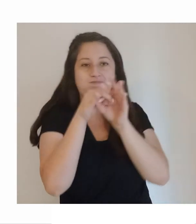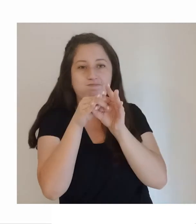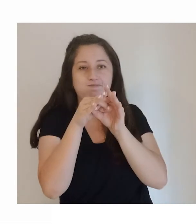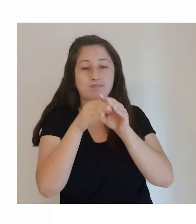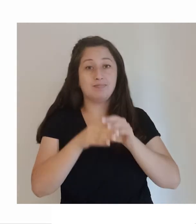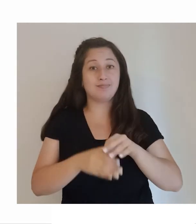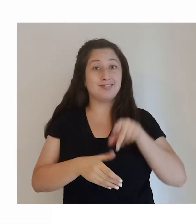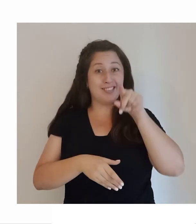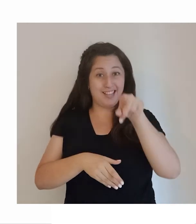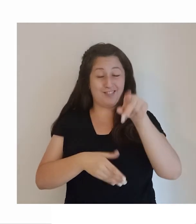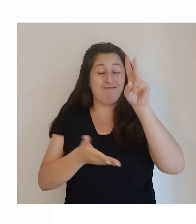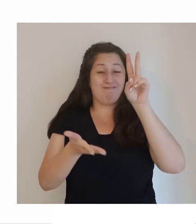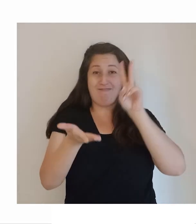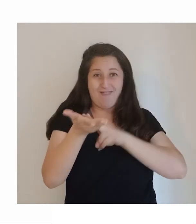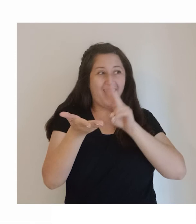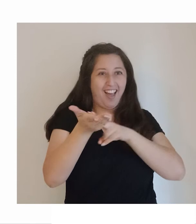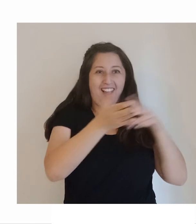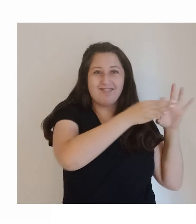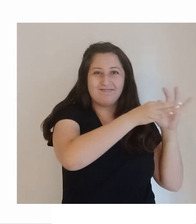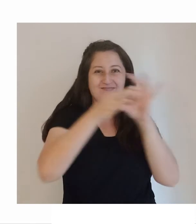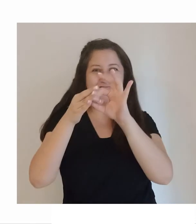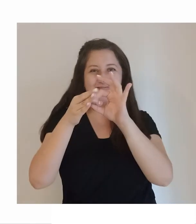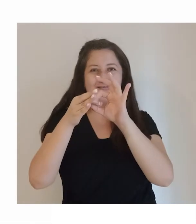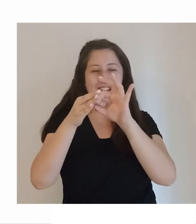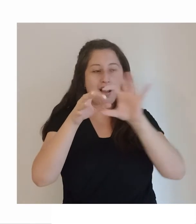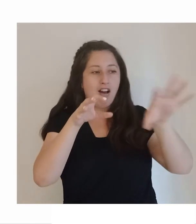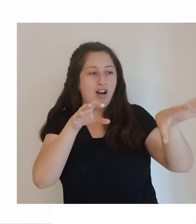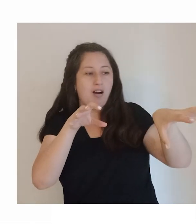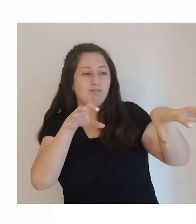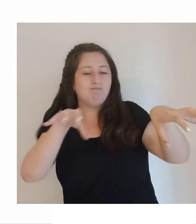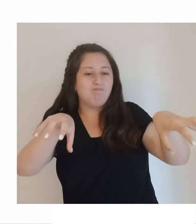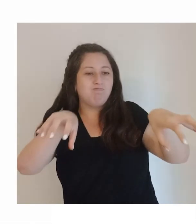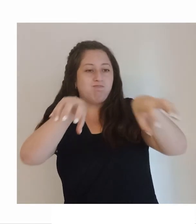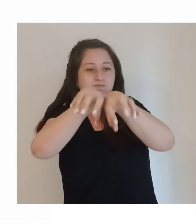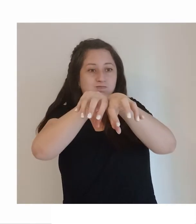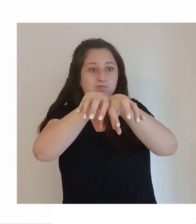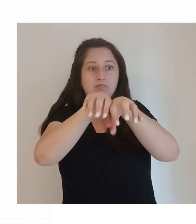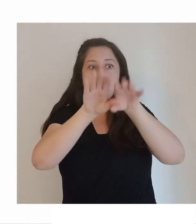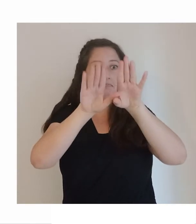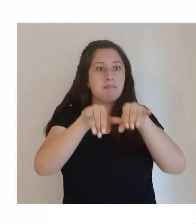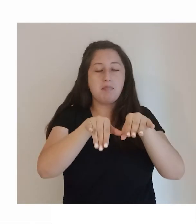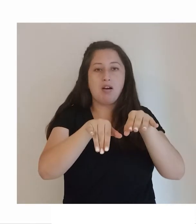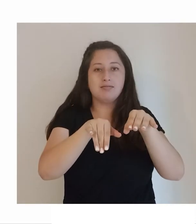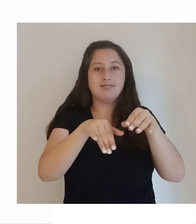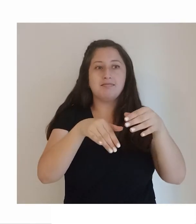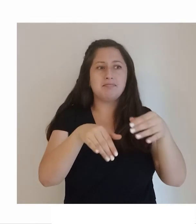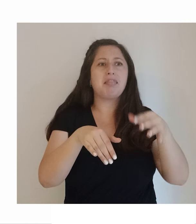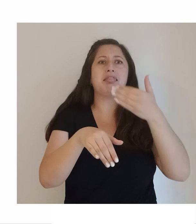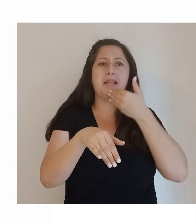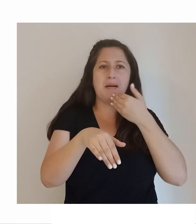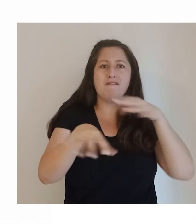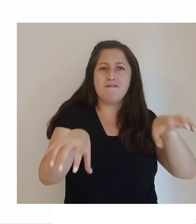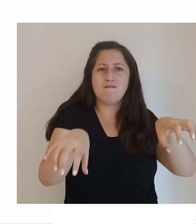Exacto. Esto se relaciona con las fuerzas intermoleculares y las fuerzas intermoleculares